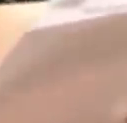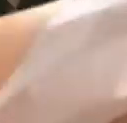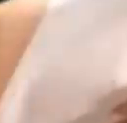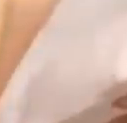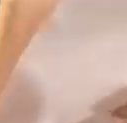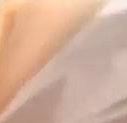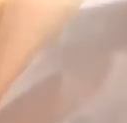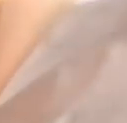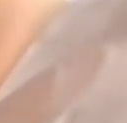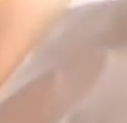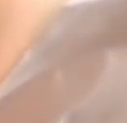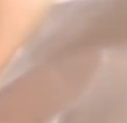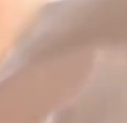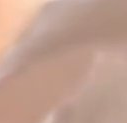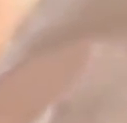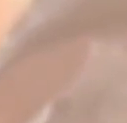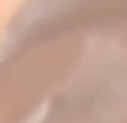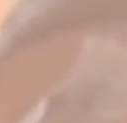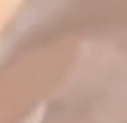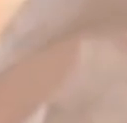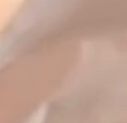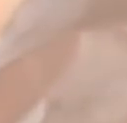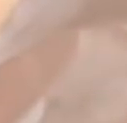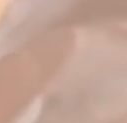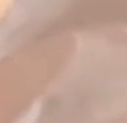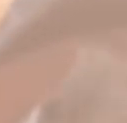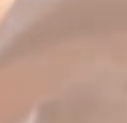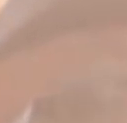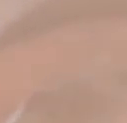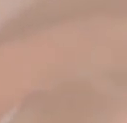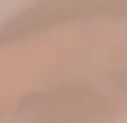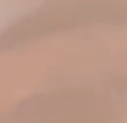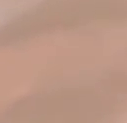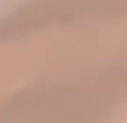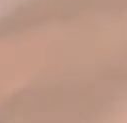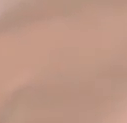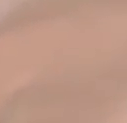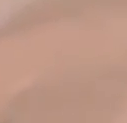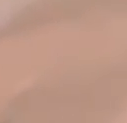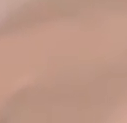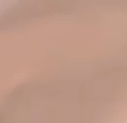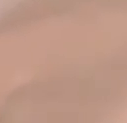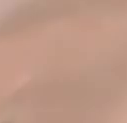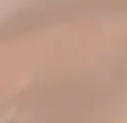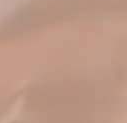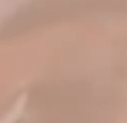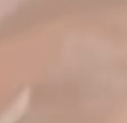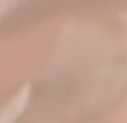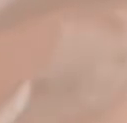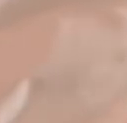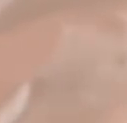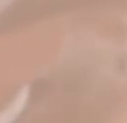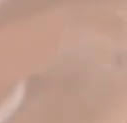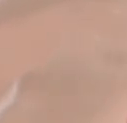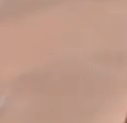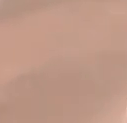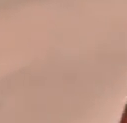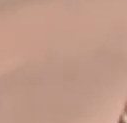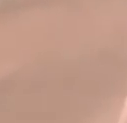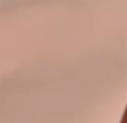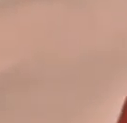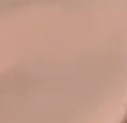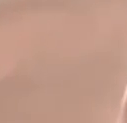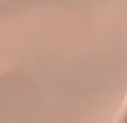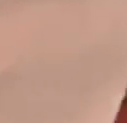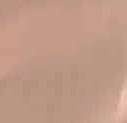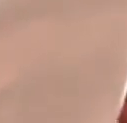proponemos el establecimiento de mecanismos expeditos para la acción de defensa en el territorio fronterizo que vinculen